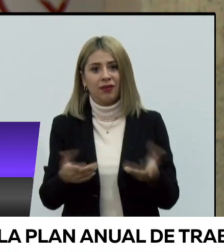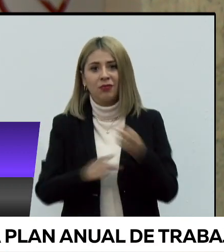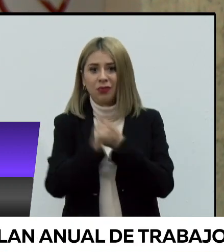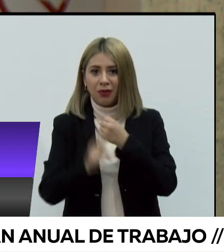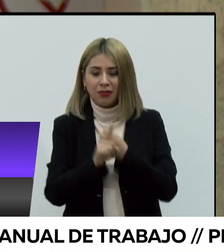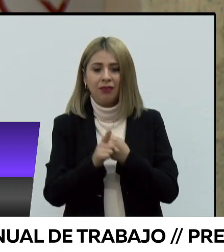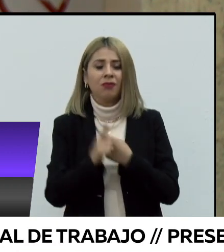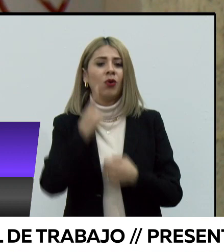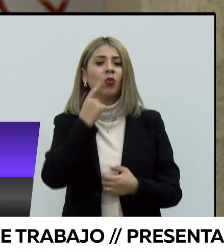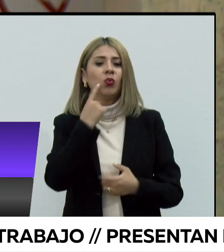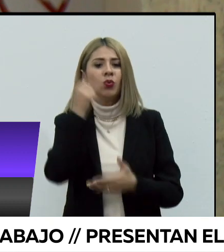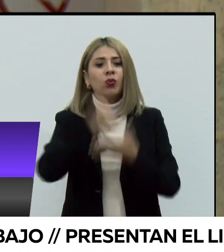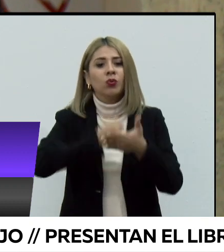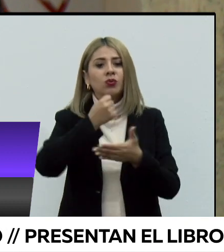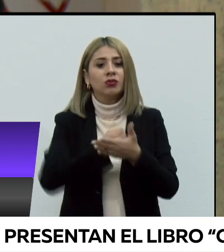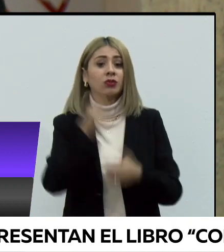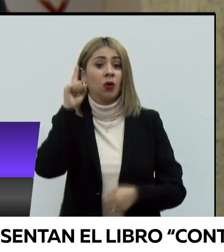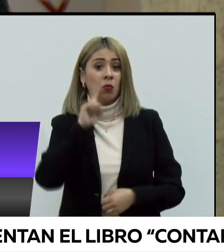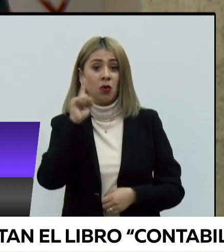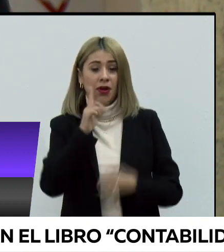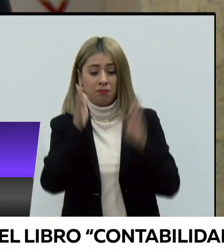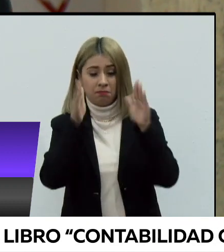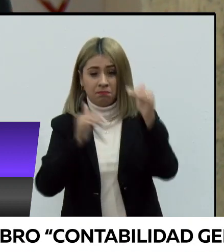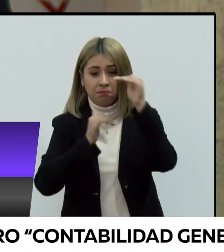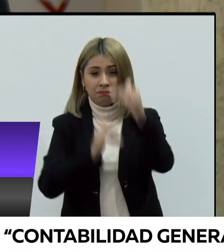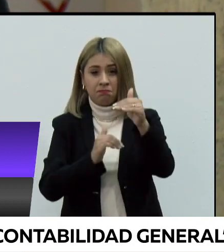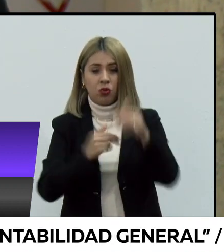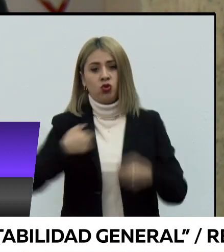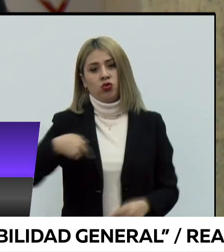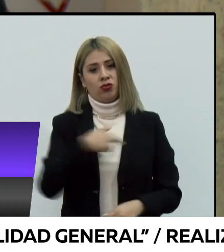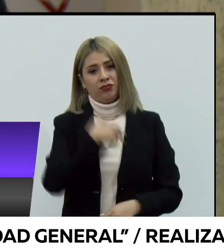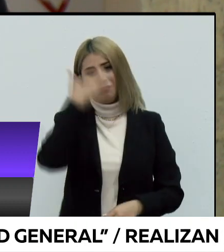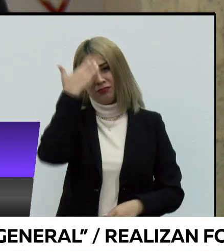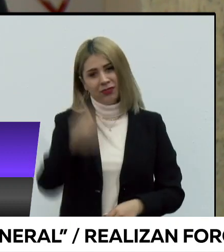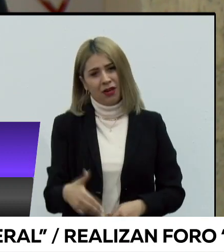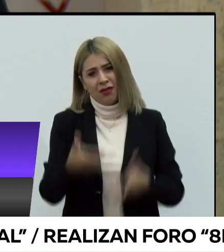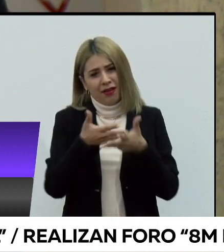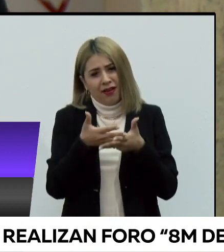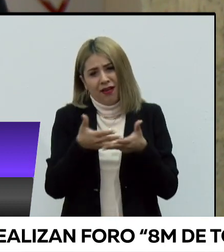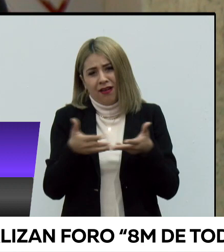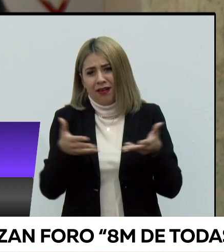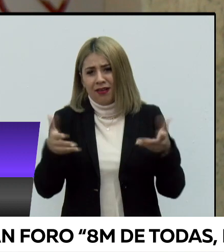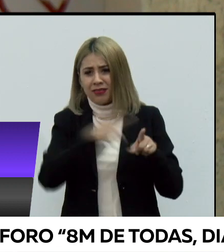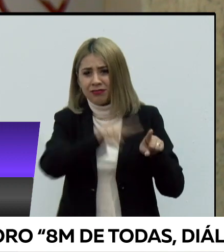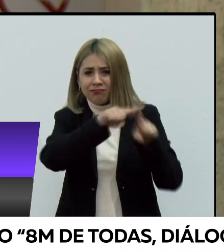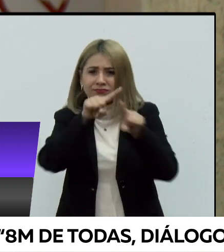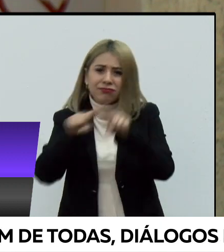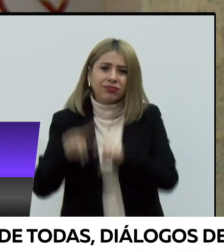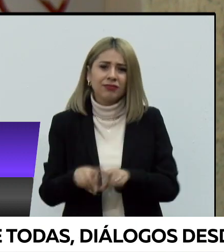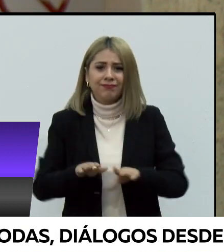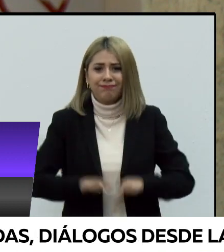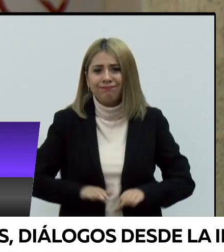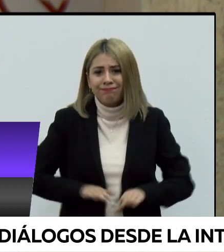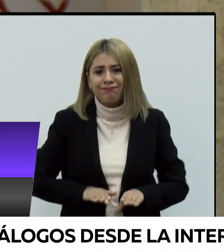Pensar la lucha de las mujeres desde este enfoque es reconocernos como un océano en el que se mezclan las aguas de